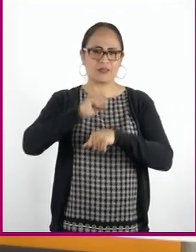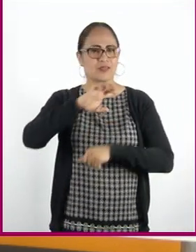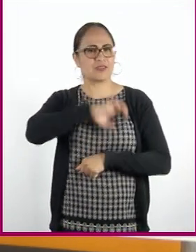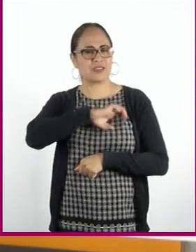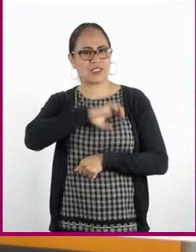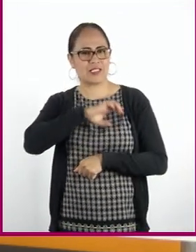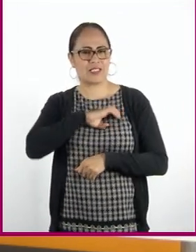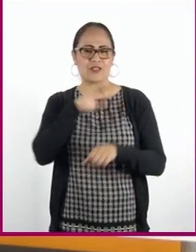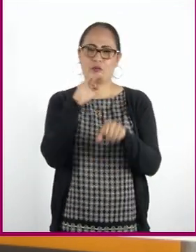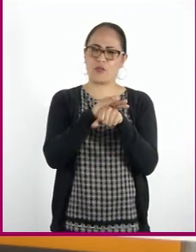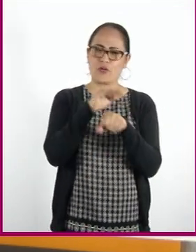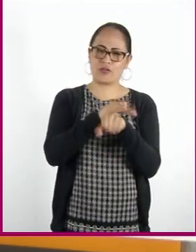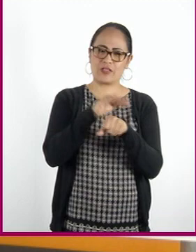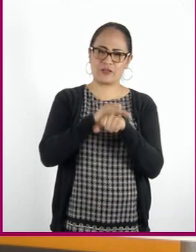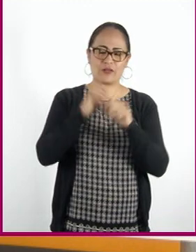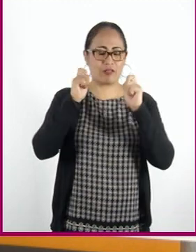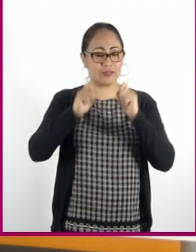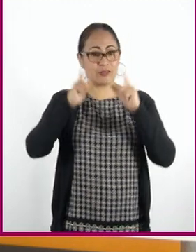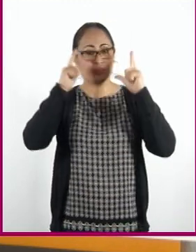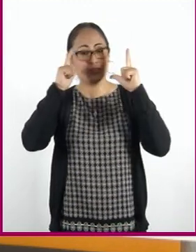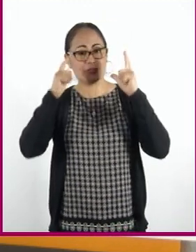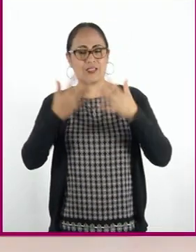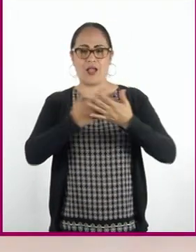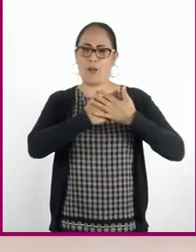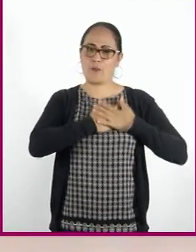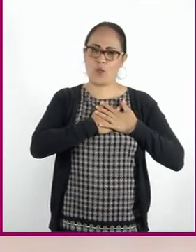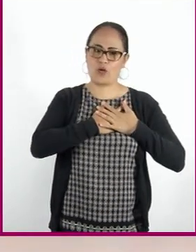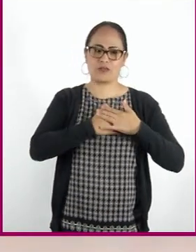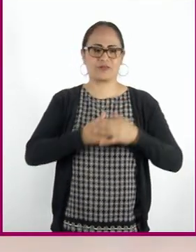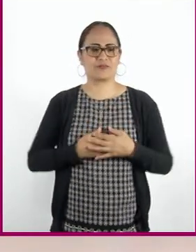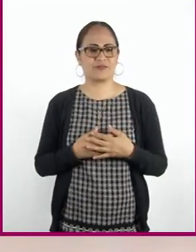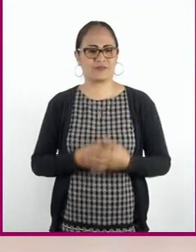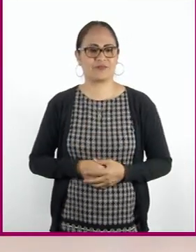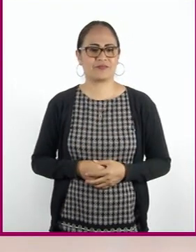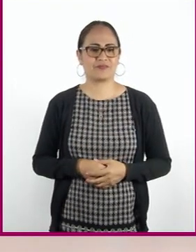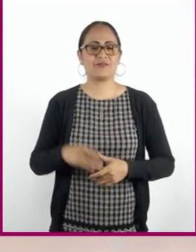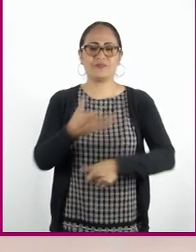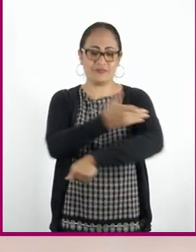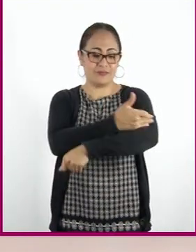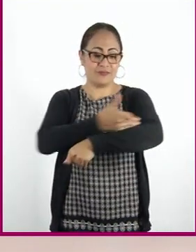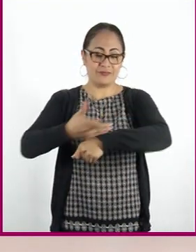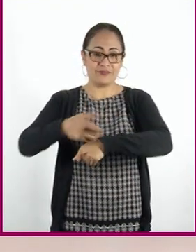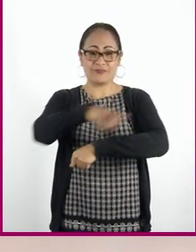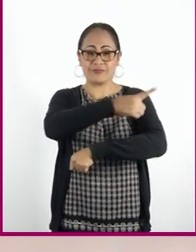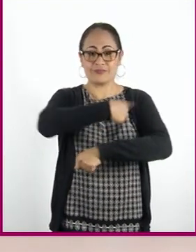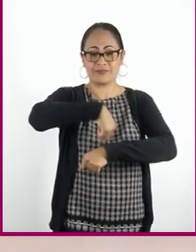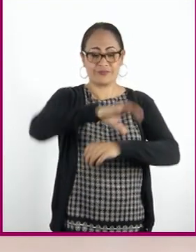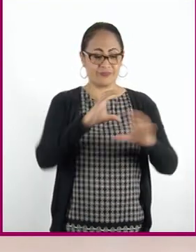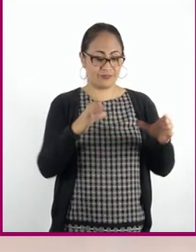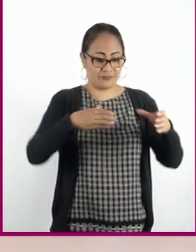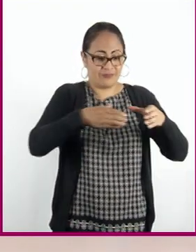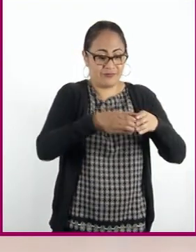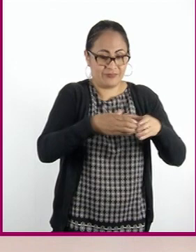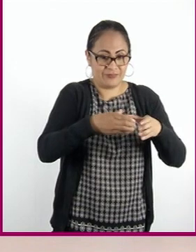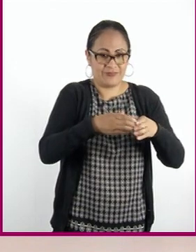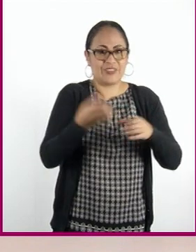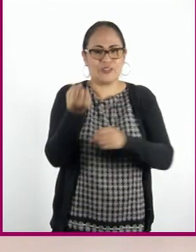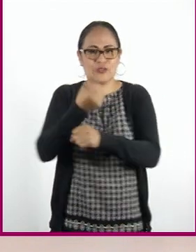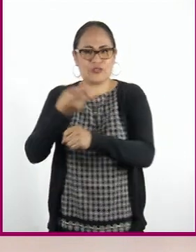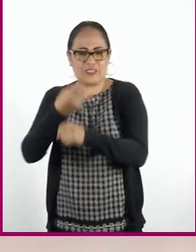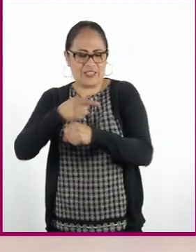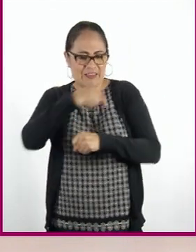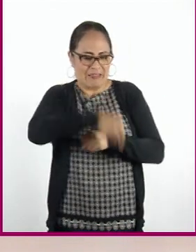afectivas, protectoras, de admiración o amorosas. La familia representa el núcleo de la sociedad,